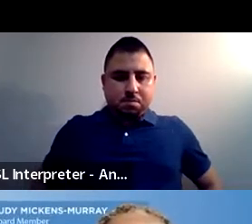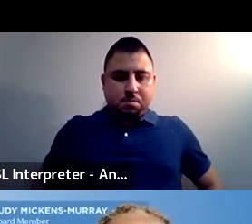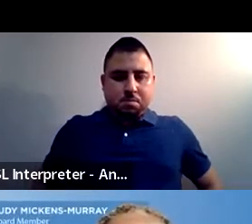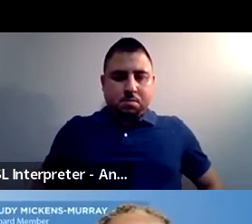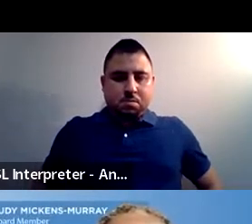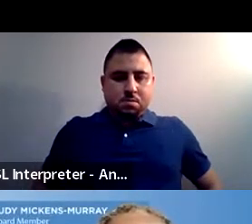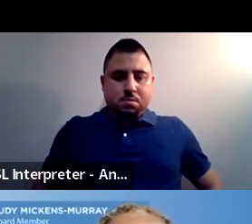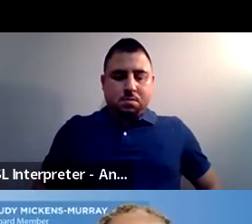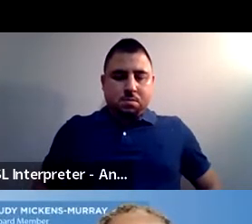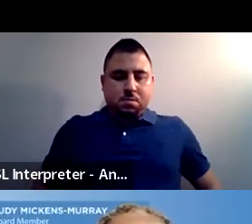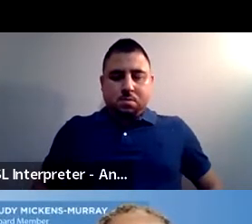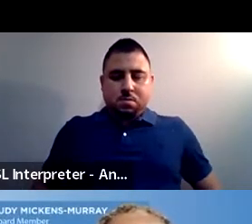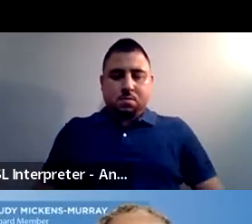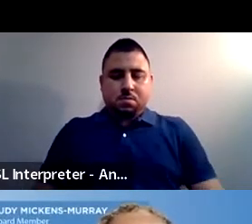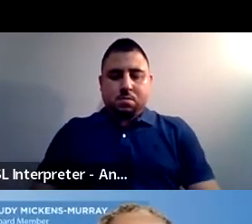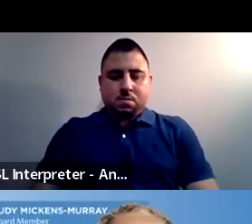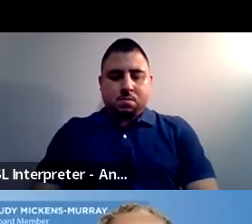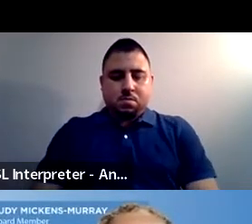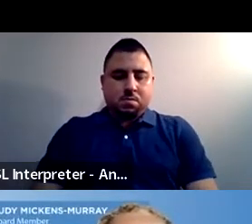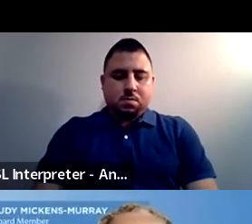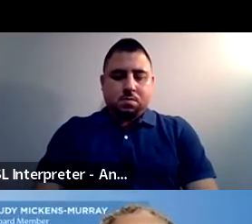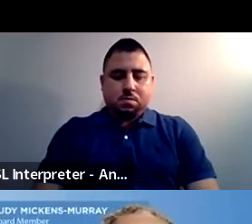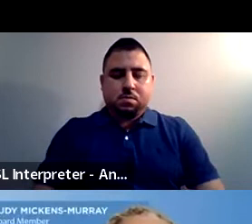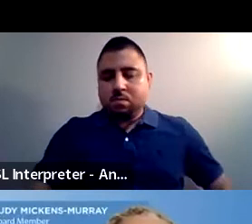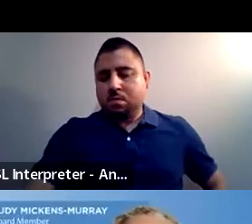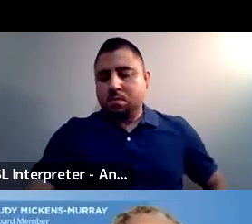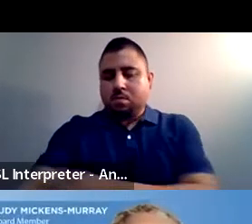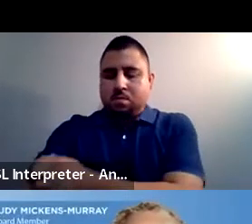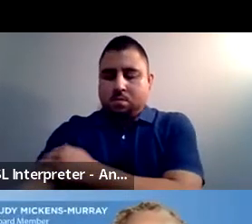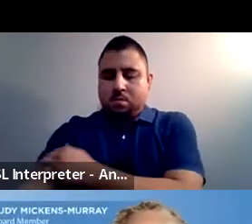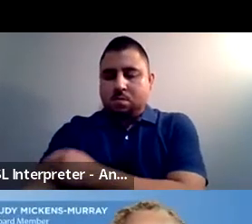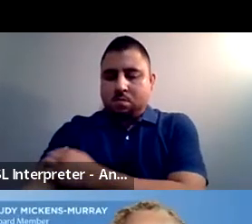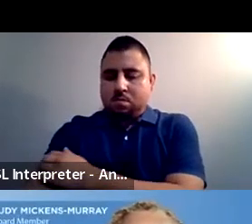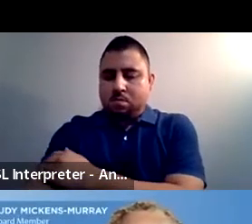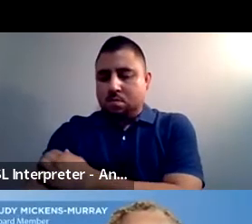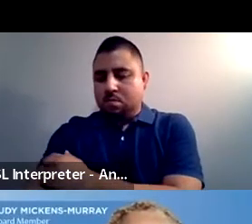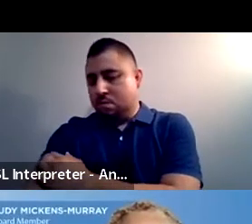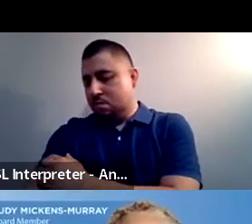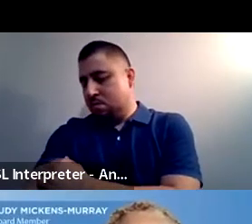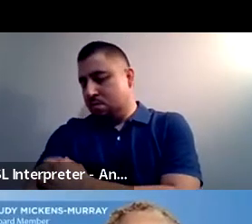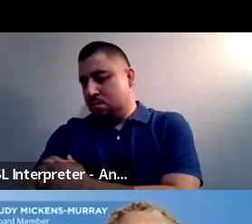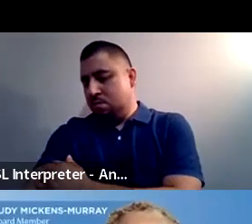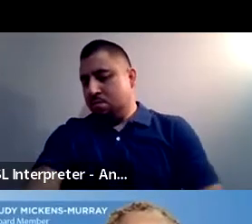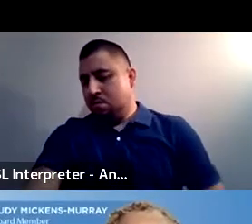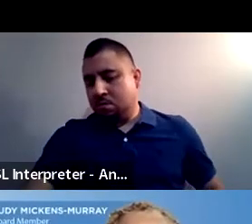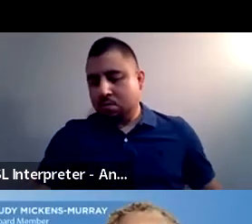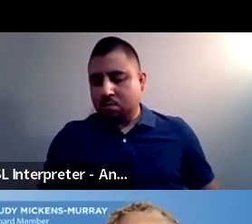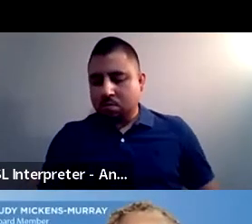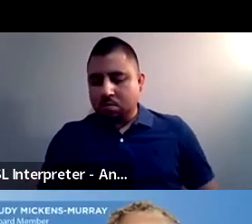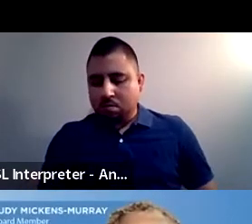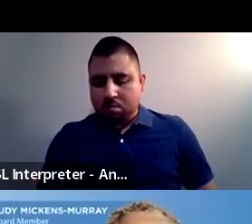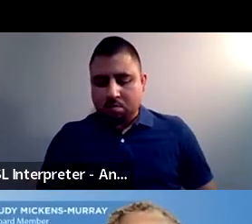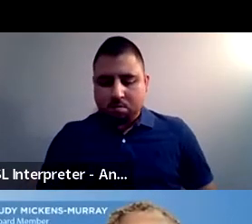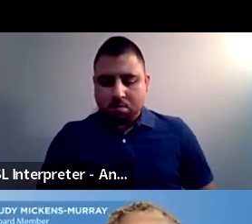Langley Park McCormick School es una excelente escuela, le digo. Y si quieren hacer el cambio, háganlo, pero con gente que se va a inscribir el